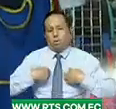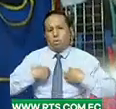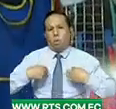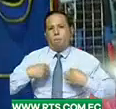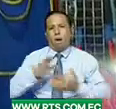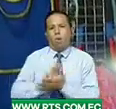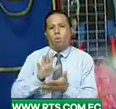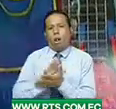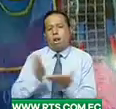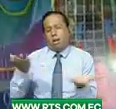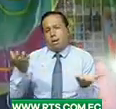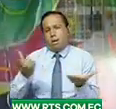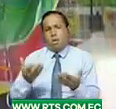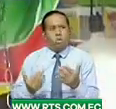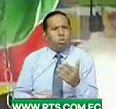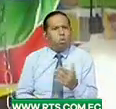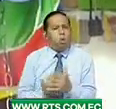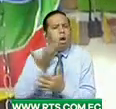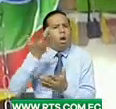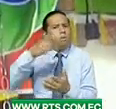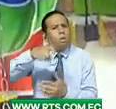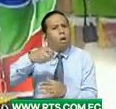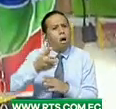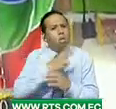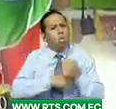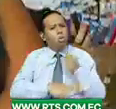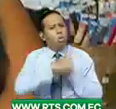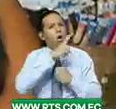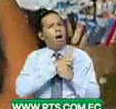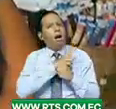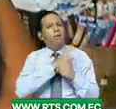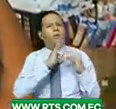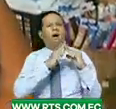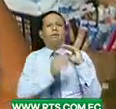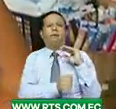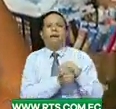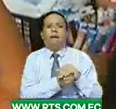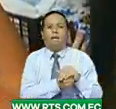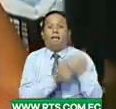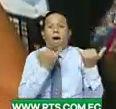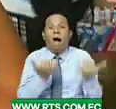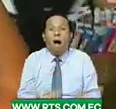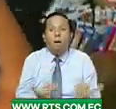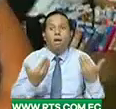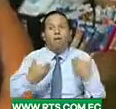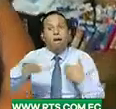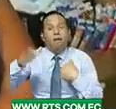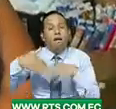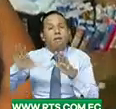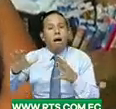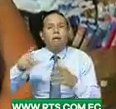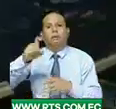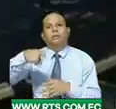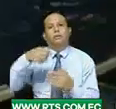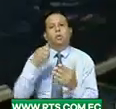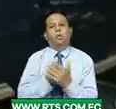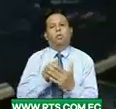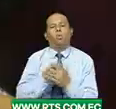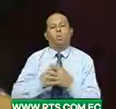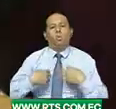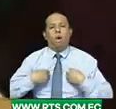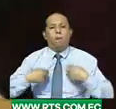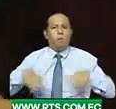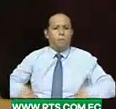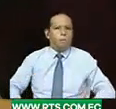Todo nuevo. Todo nuevo, porque en 2 años solo estaban encerraditos en la casa, pues y ahora comprar uniformes es todo nuevo para ellos.